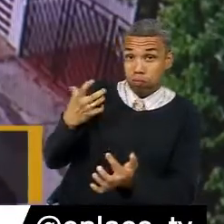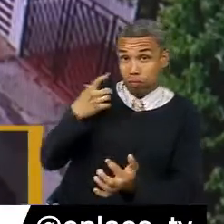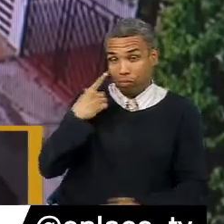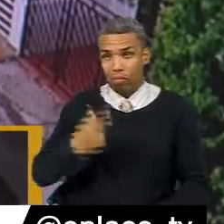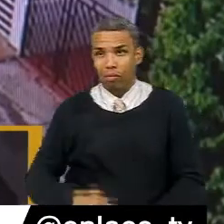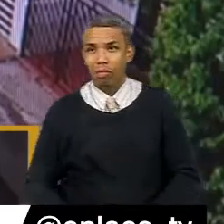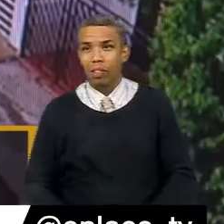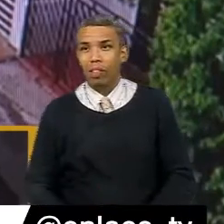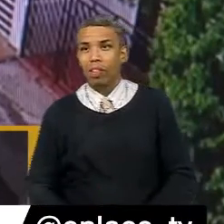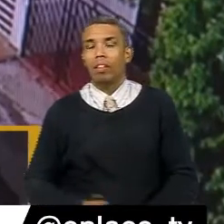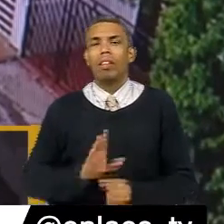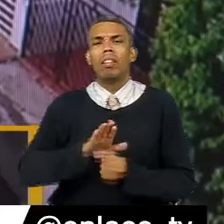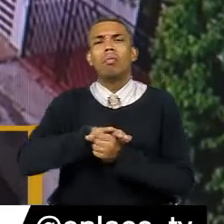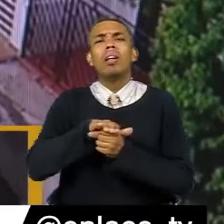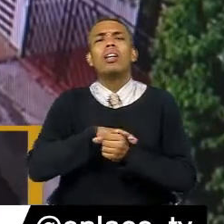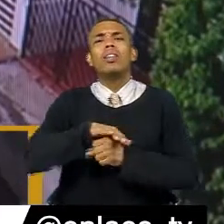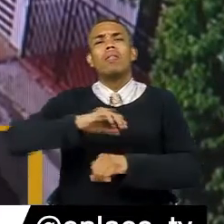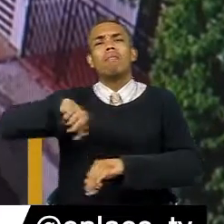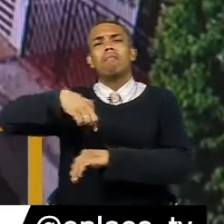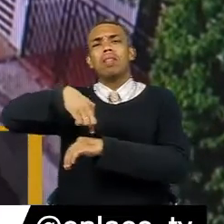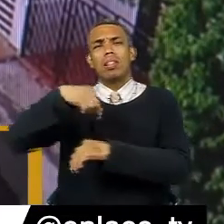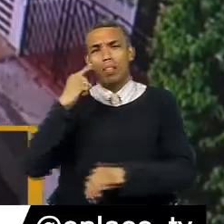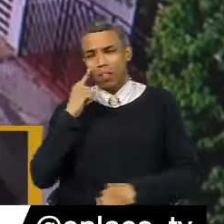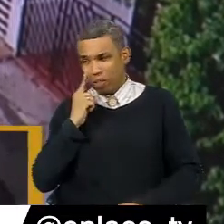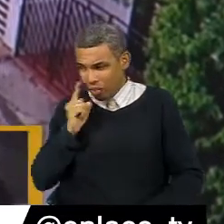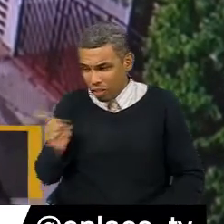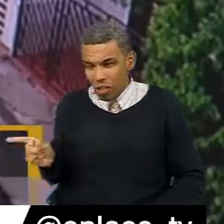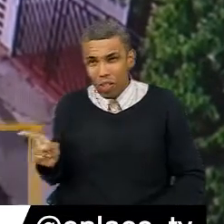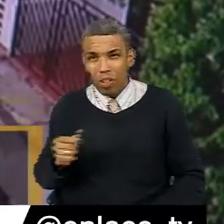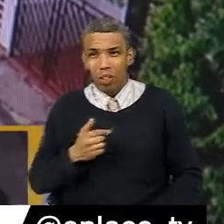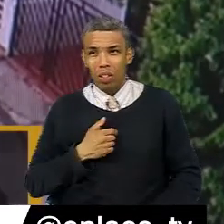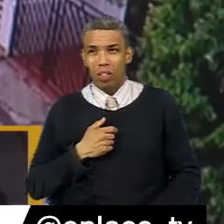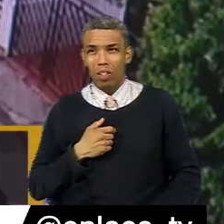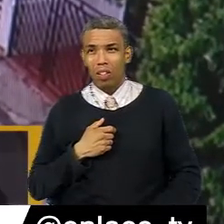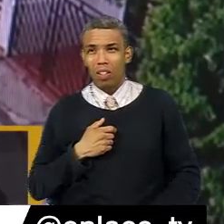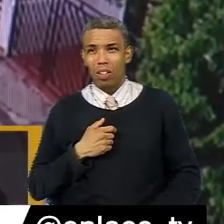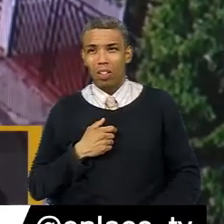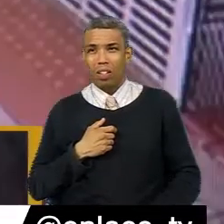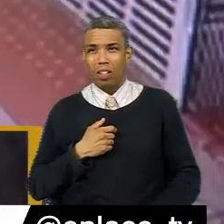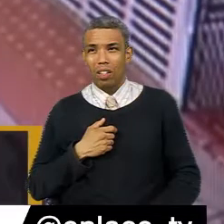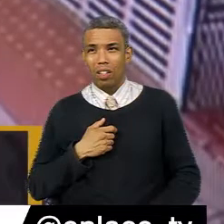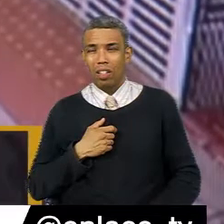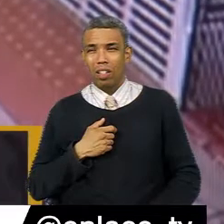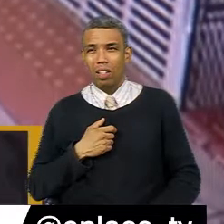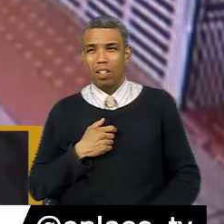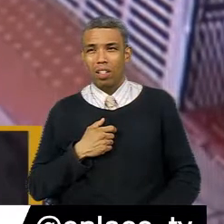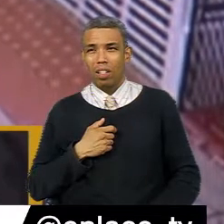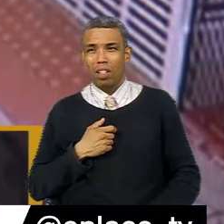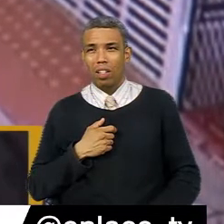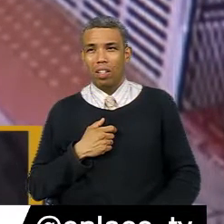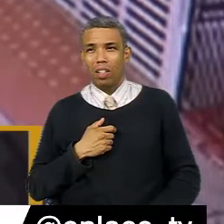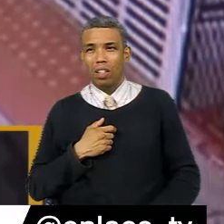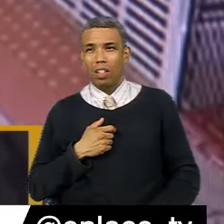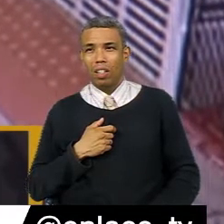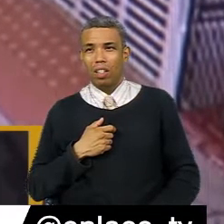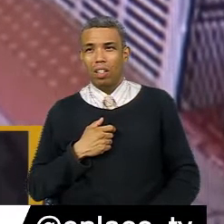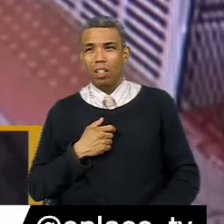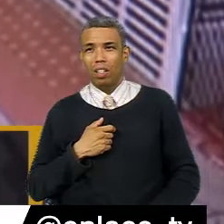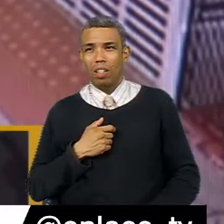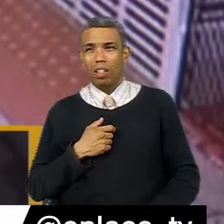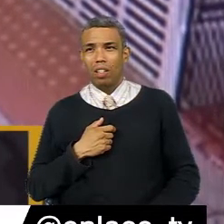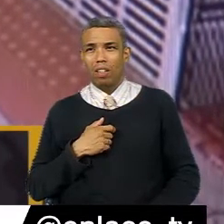barrio Parnaso, comuna 2 de la ciudad, han denunciado la forma como un individuo la emprendió a golpes contra su motocicleta cuando la misma no le dio arranque. En cámara